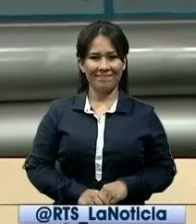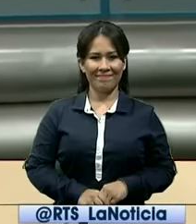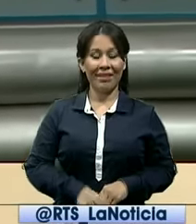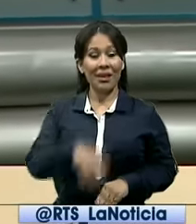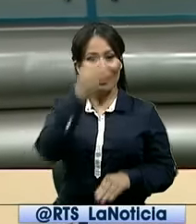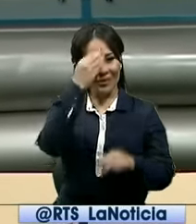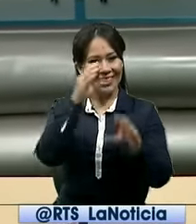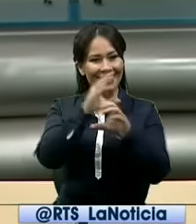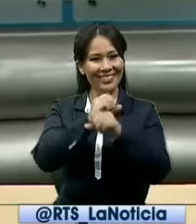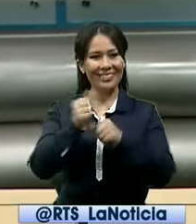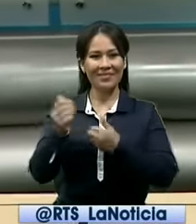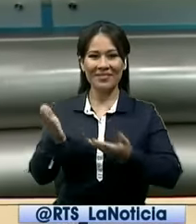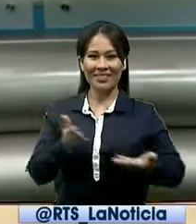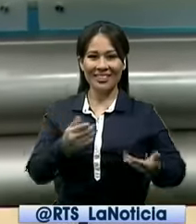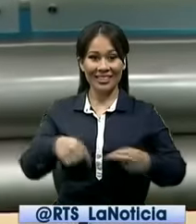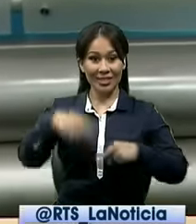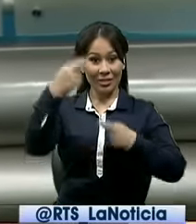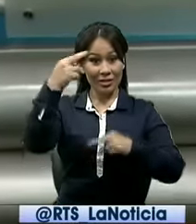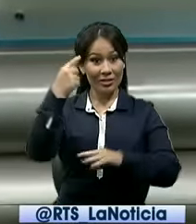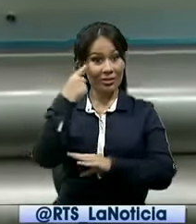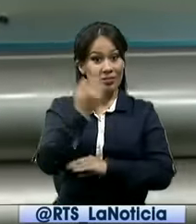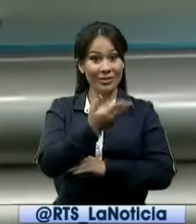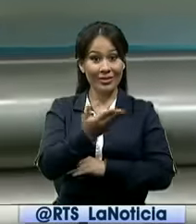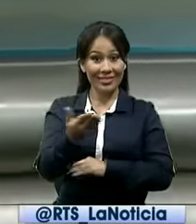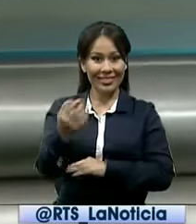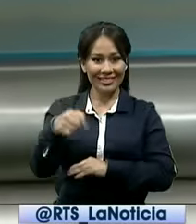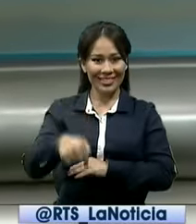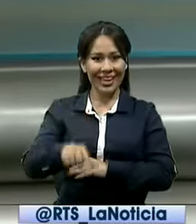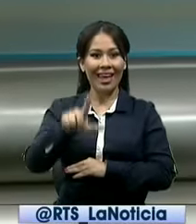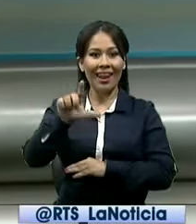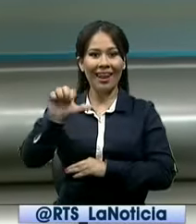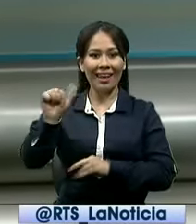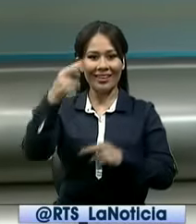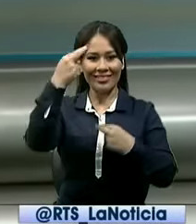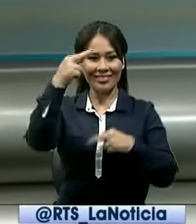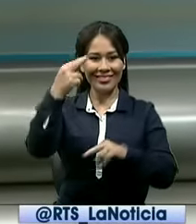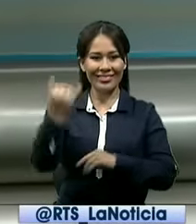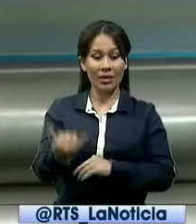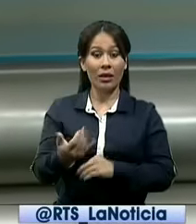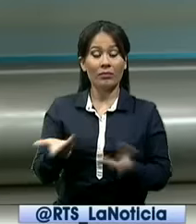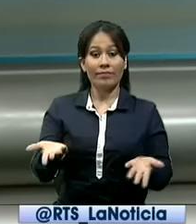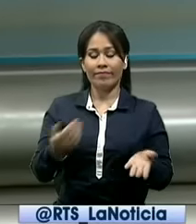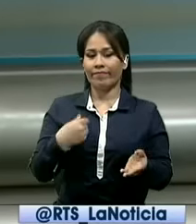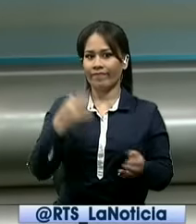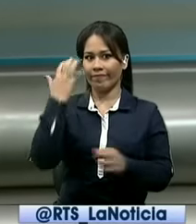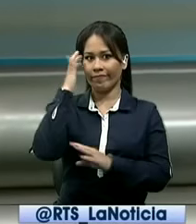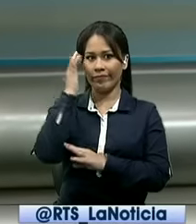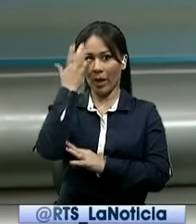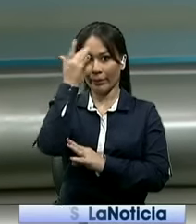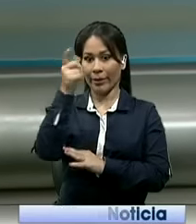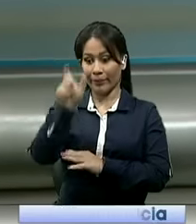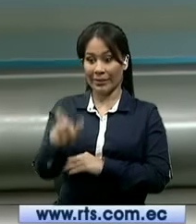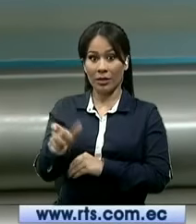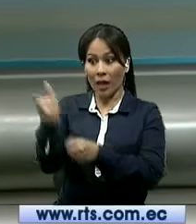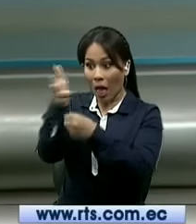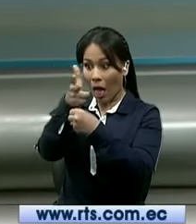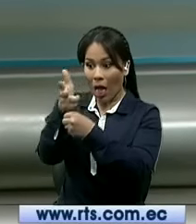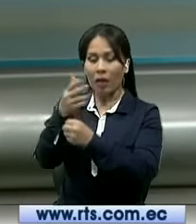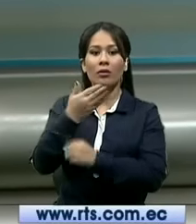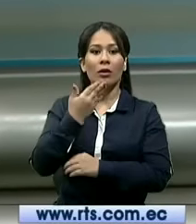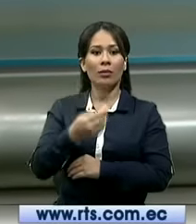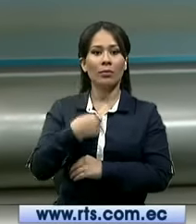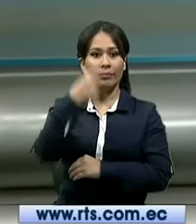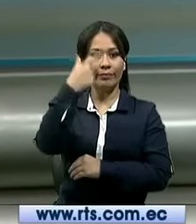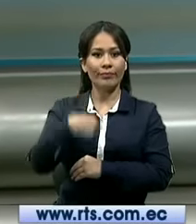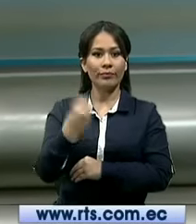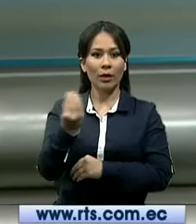Buenas noches y bienvenidos a su informativo La Noticia. Existe polémica por video de estudiante consumiendo en el aula. Las imágenes